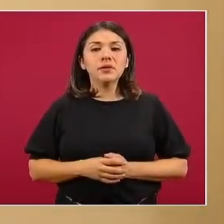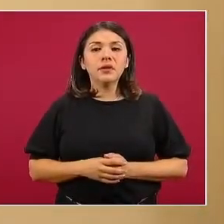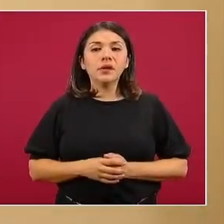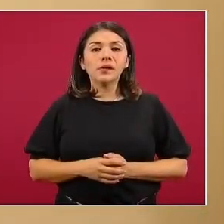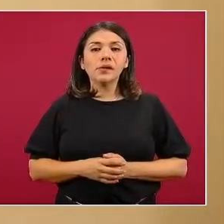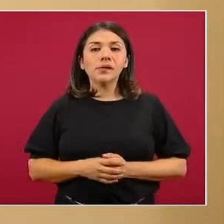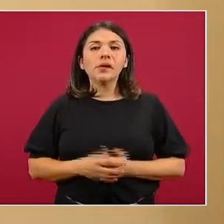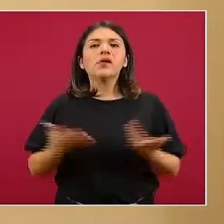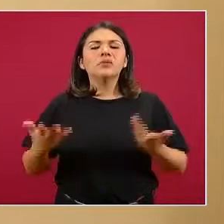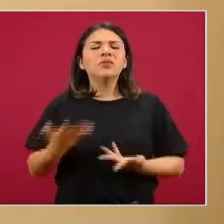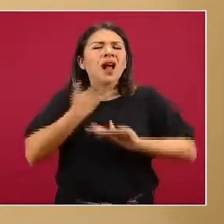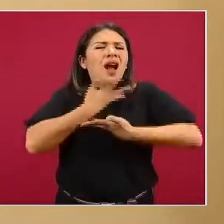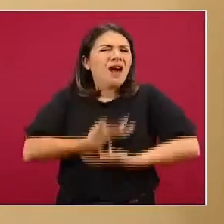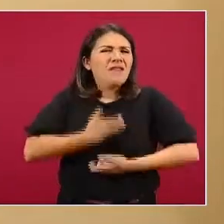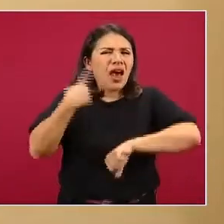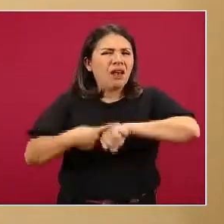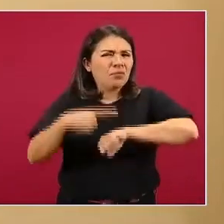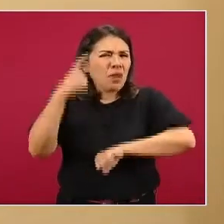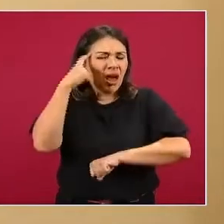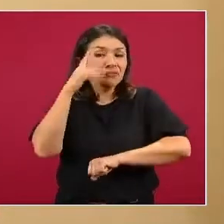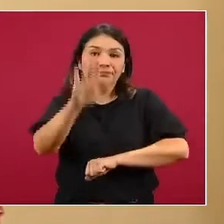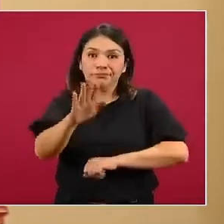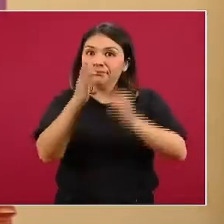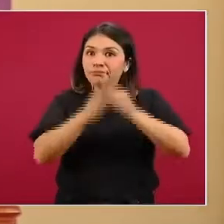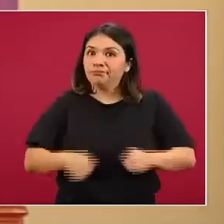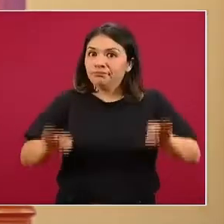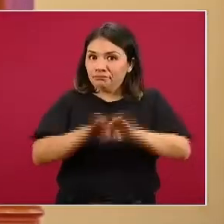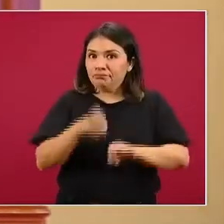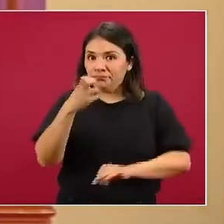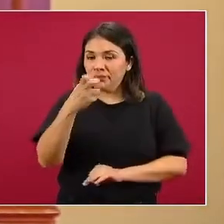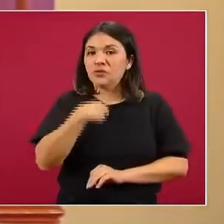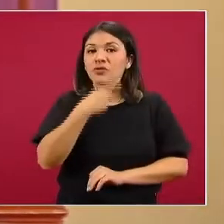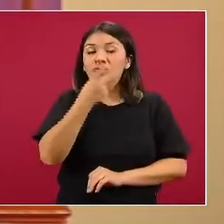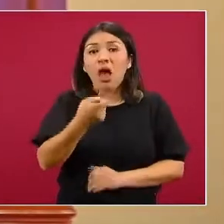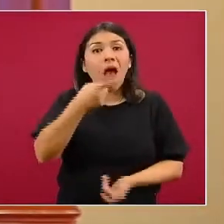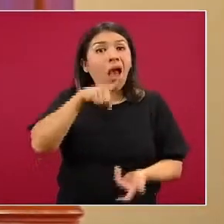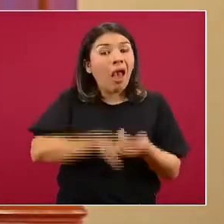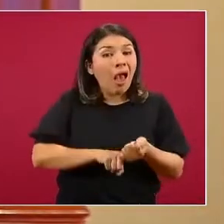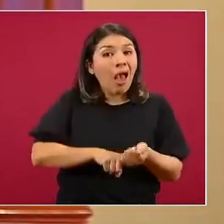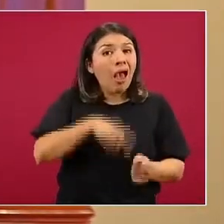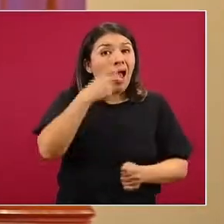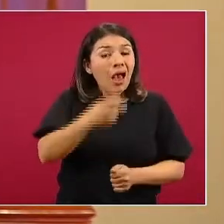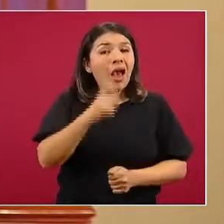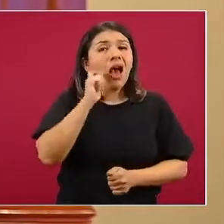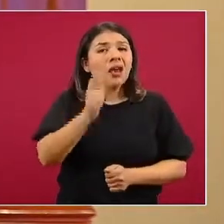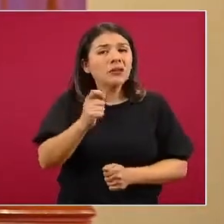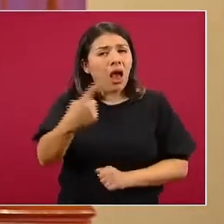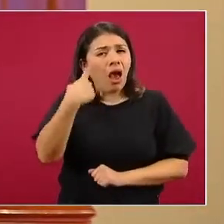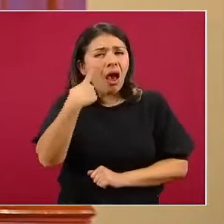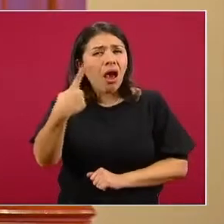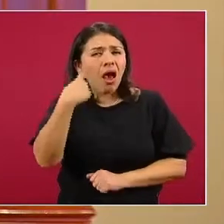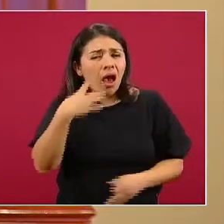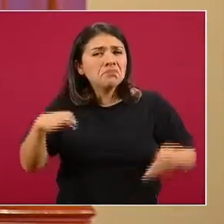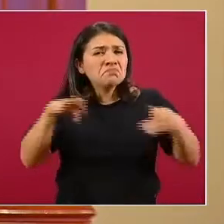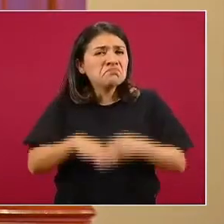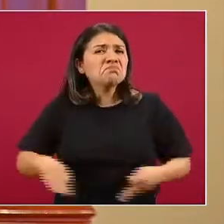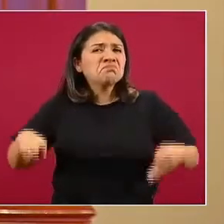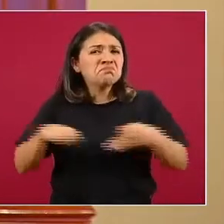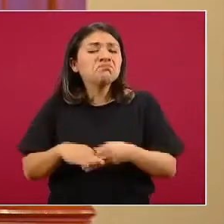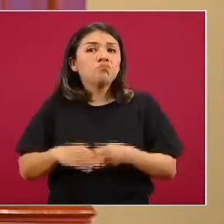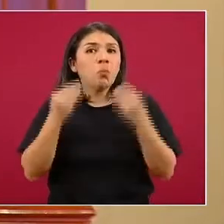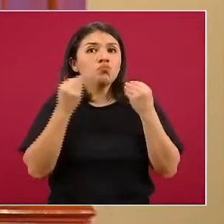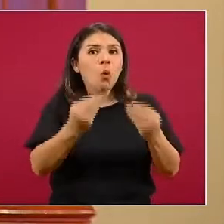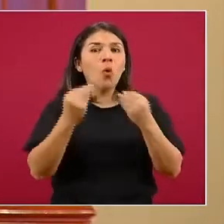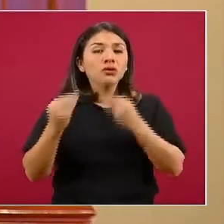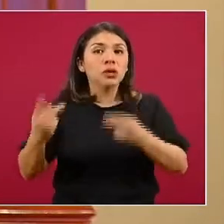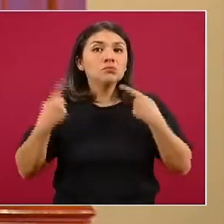¿Y qué pasa con la depresión? Bueno, es muy importante por lo que les comentaba. La comorbilidad es presente en un alto número de